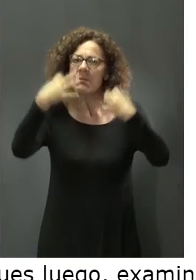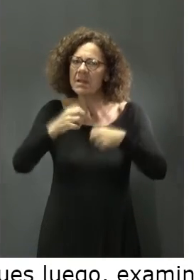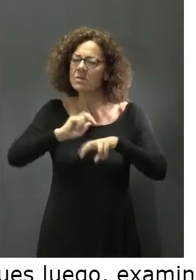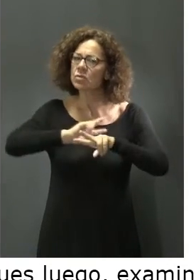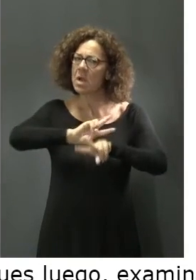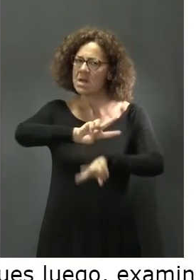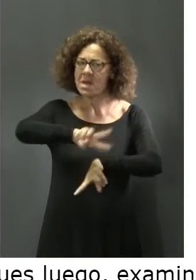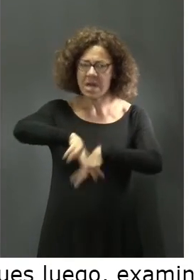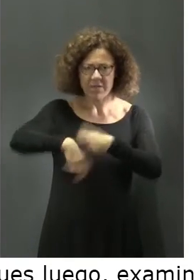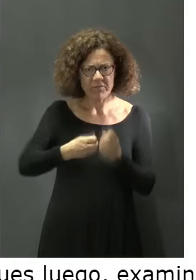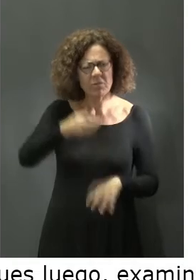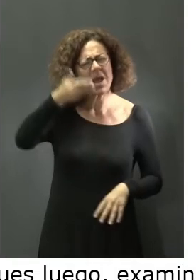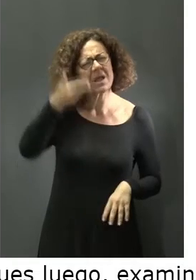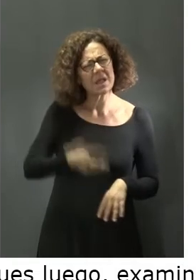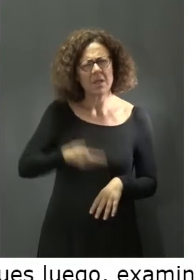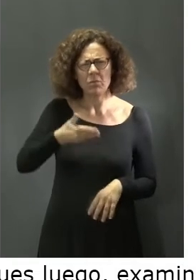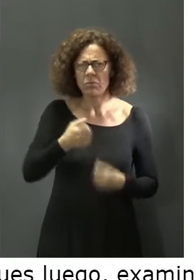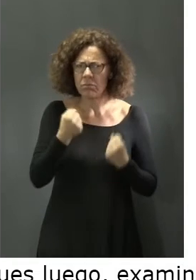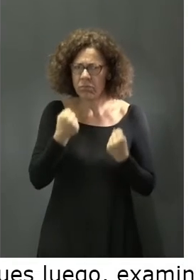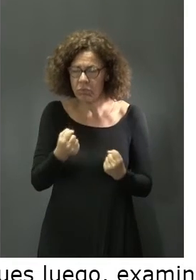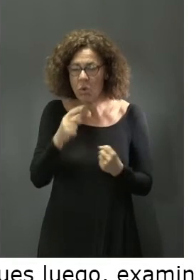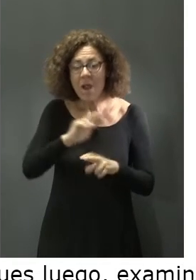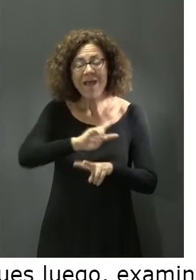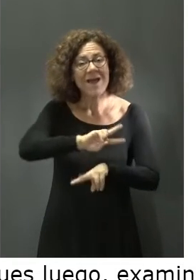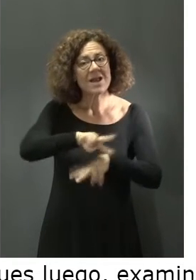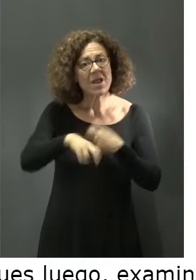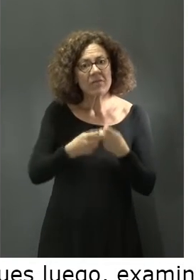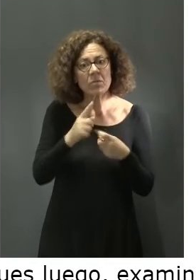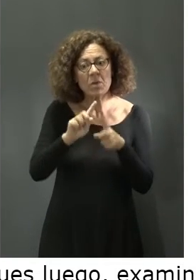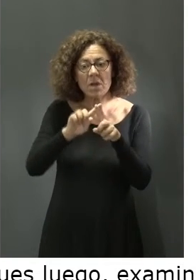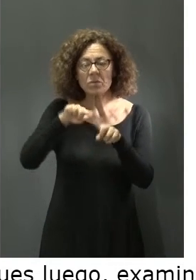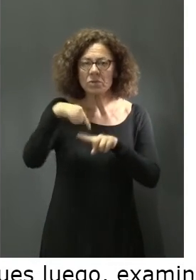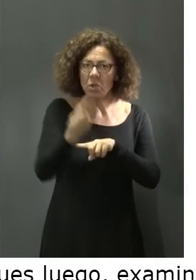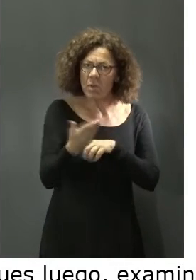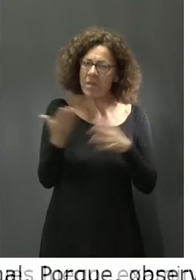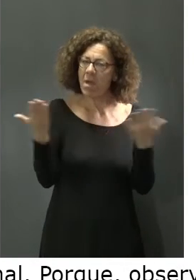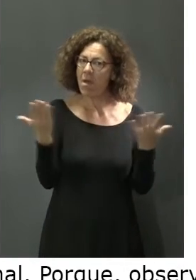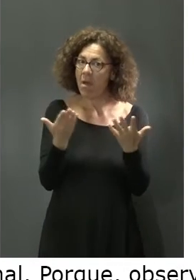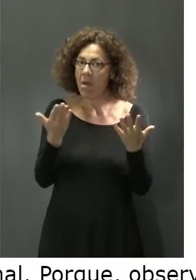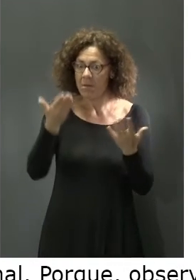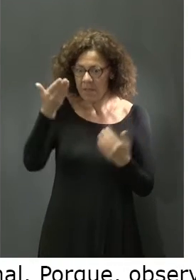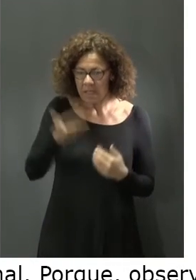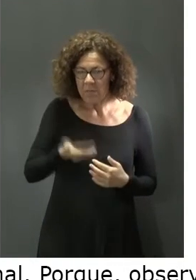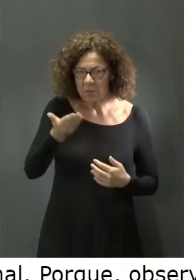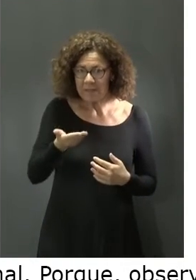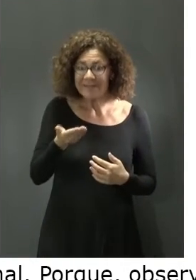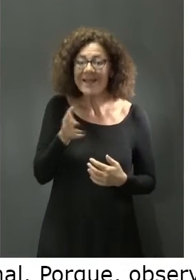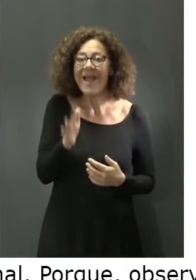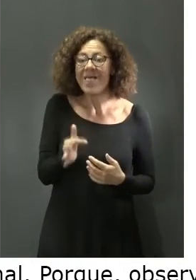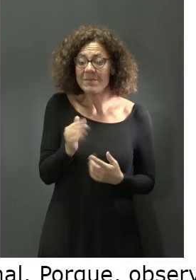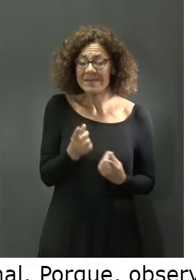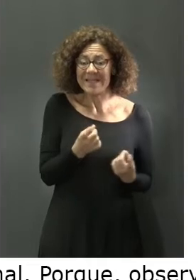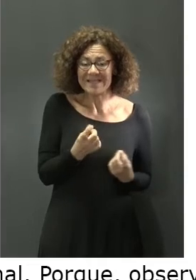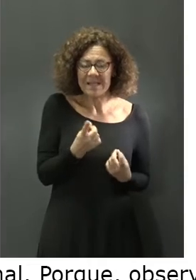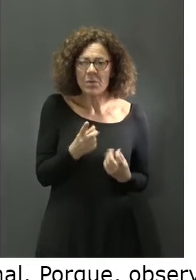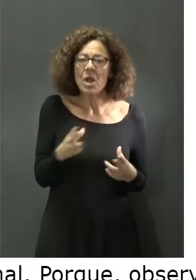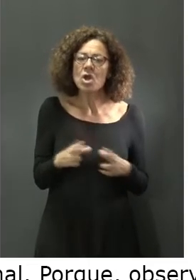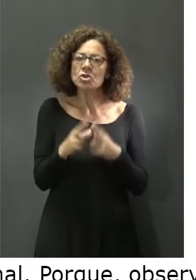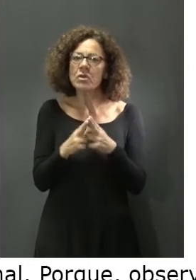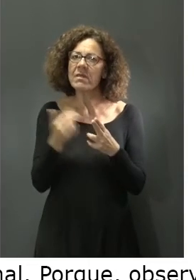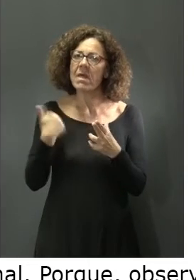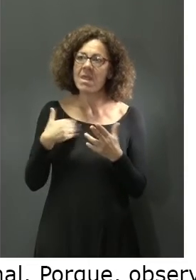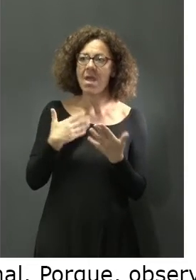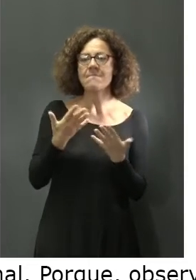reforma importantísima, es una reforma con unas consecuencias muy grandes y que necesitaba tener una sociedad